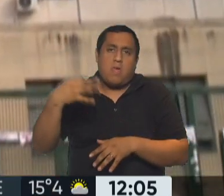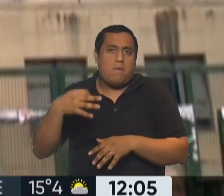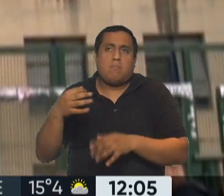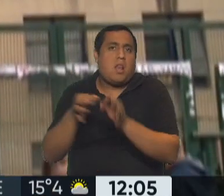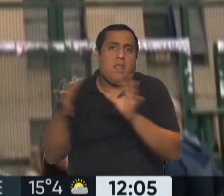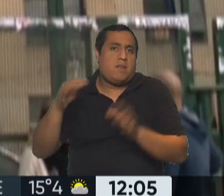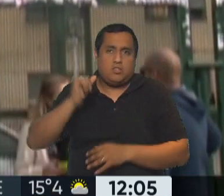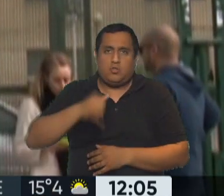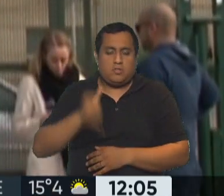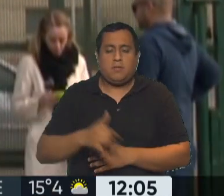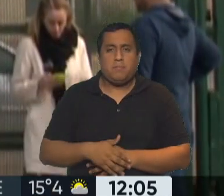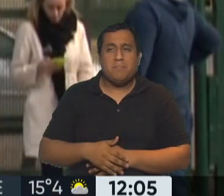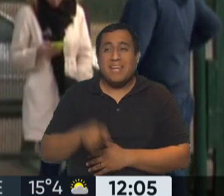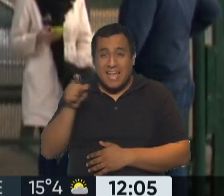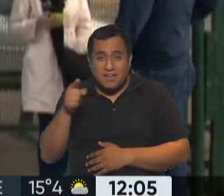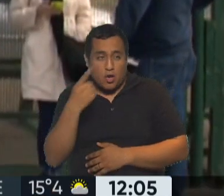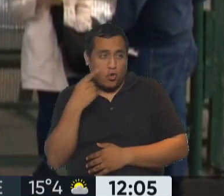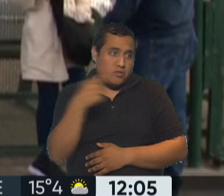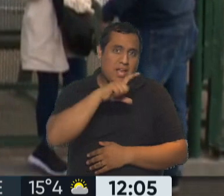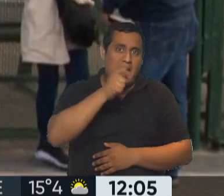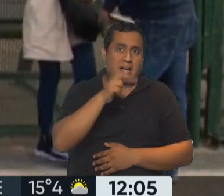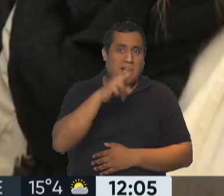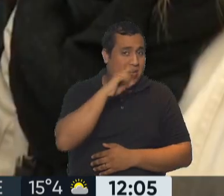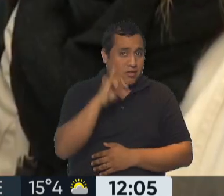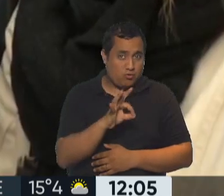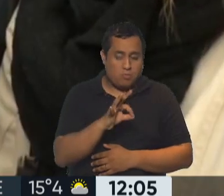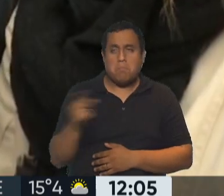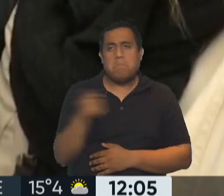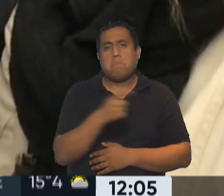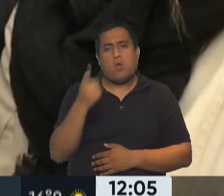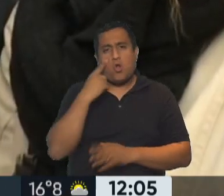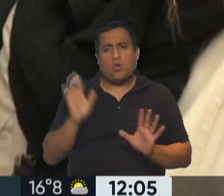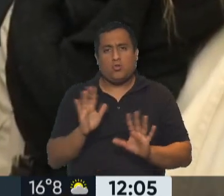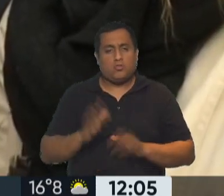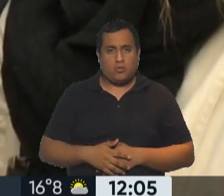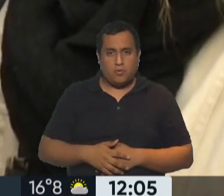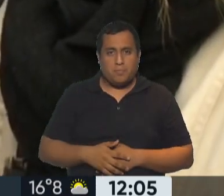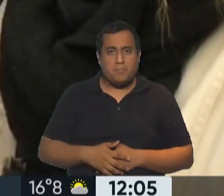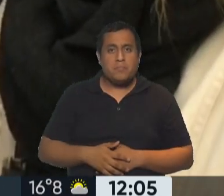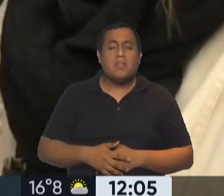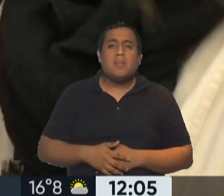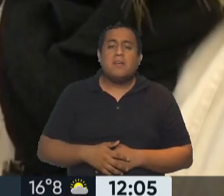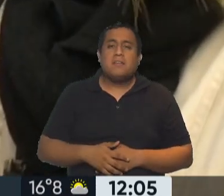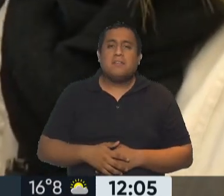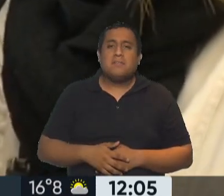libertad. Doctor, ¿Agustina conocía a Carrizo? No lo conocía. Doctor, eso ya está totalmente